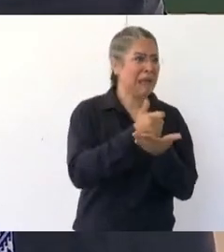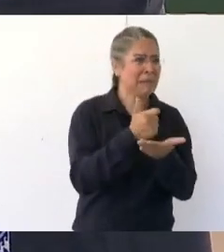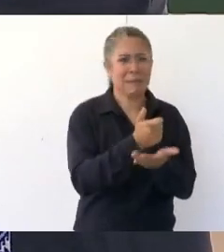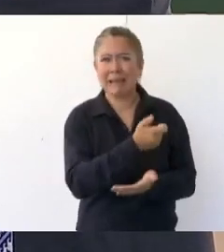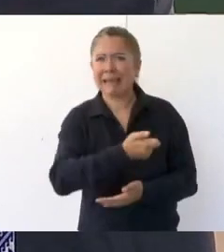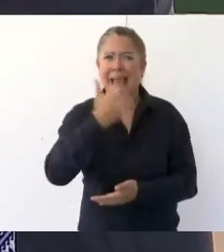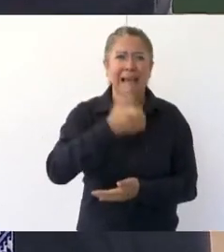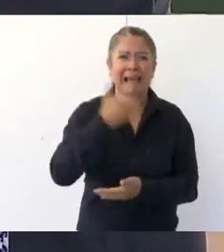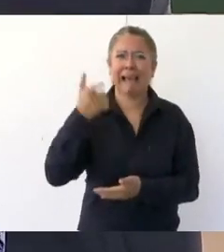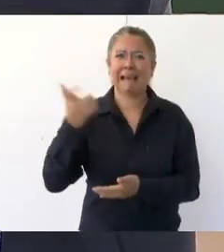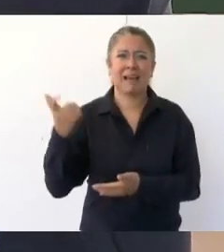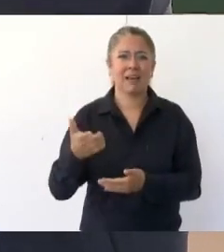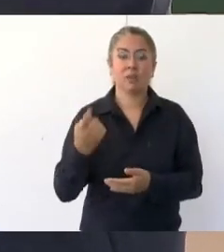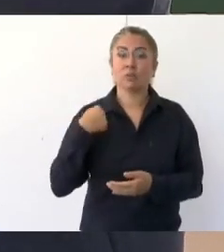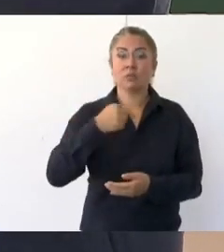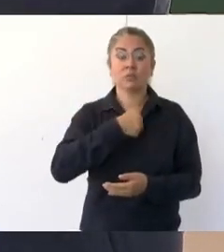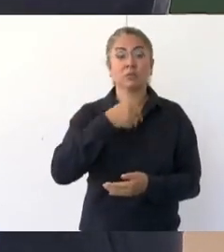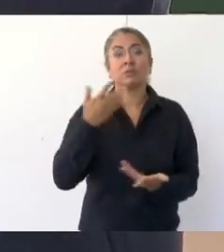Nosotros